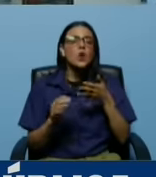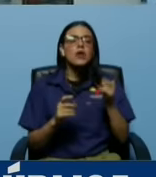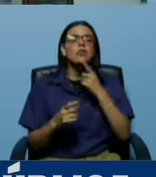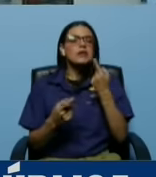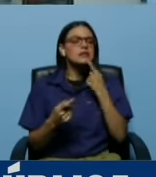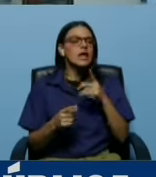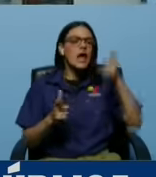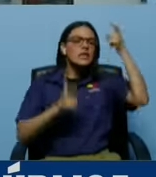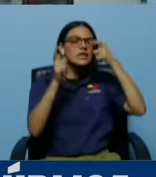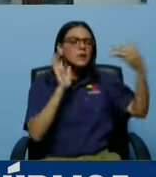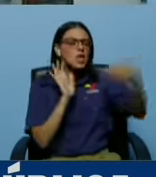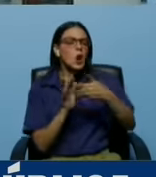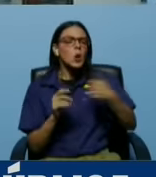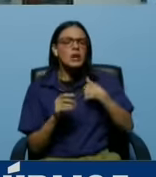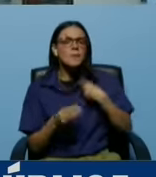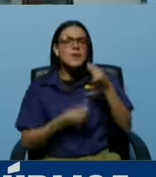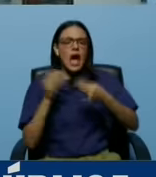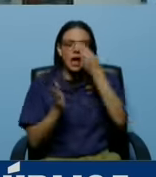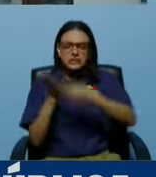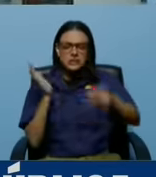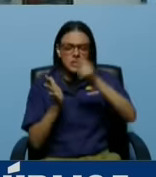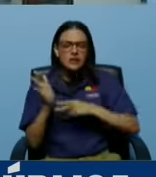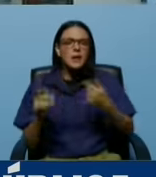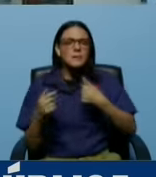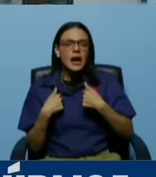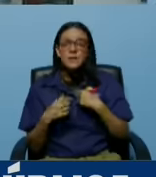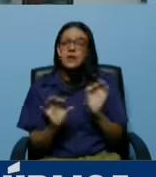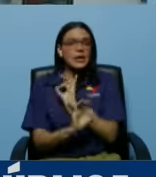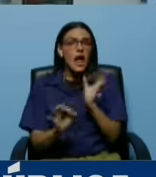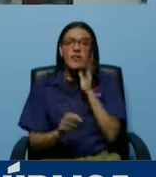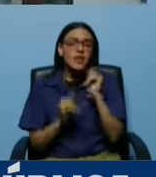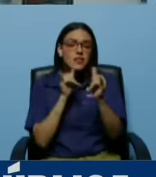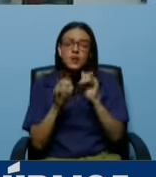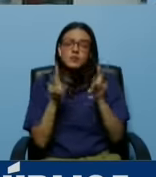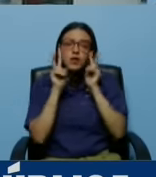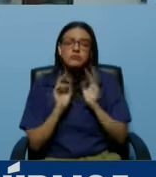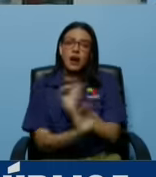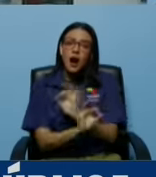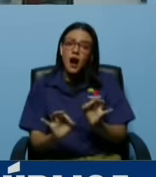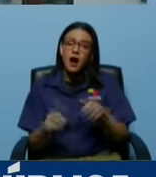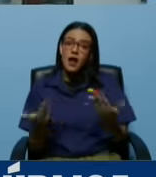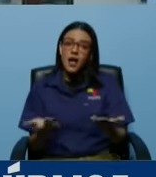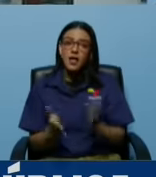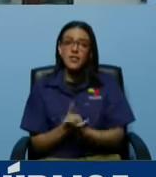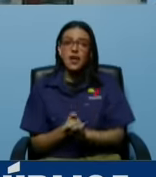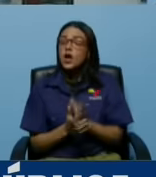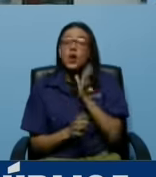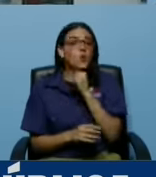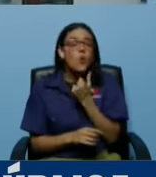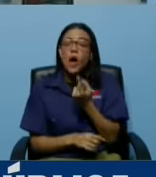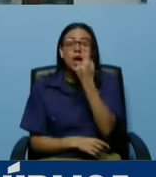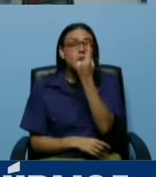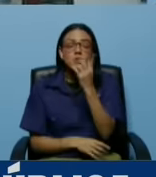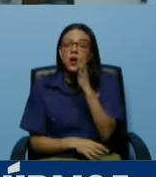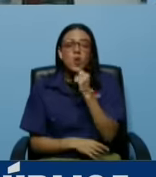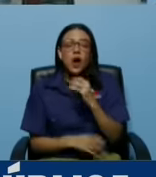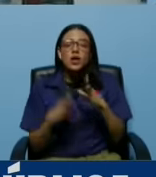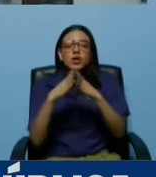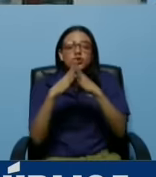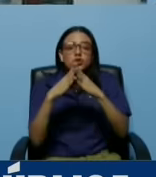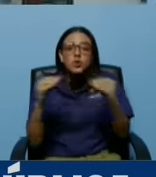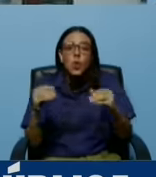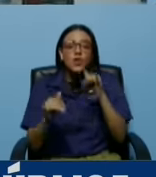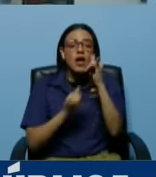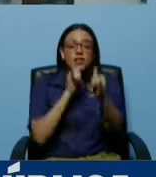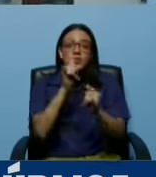para abrir la averiguación correspondiente, si así fuera, hubiese lugar. ni una sola. Todas